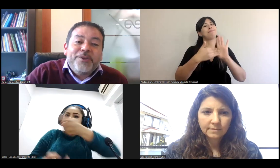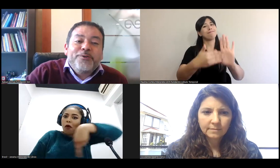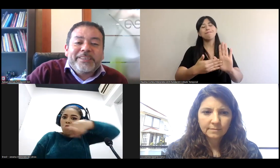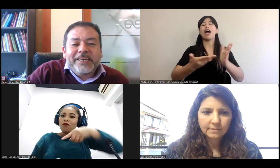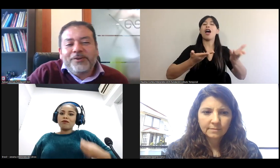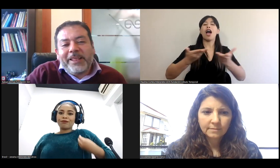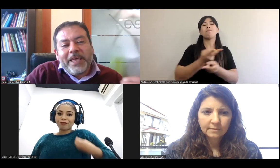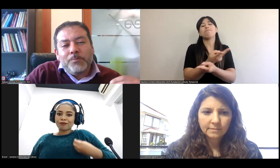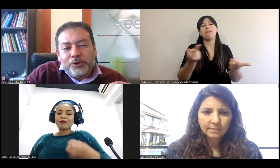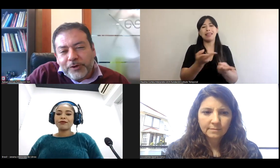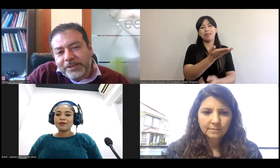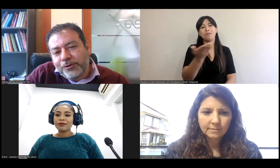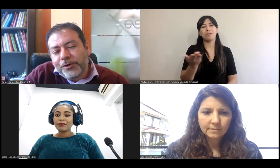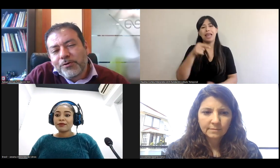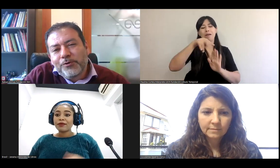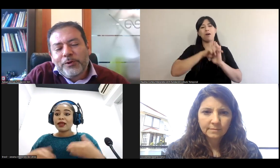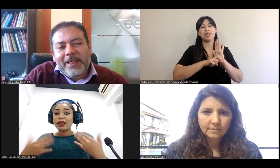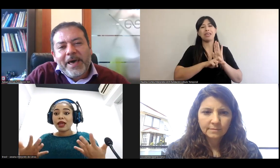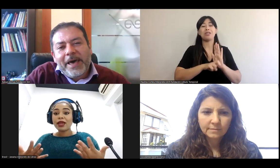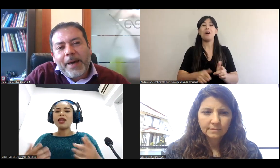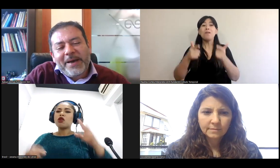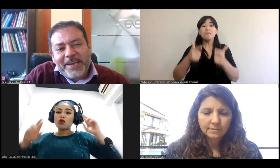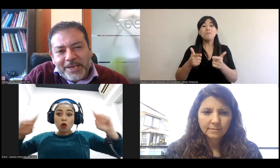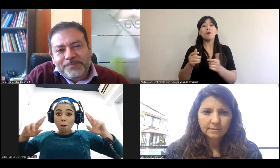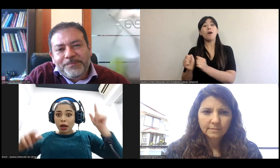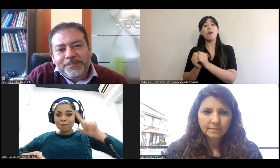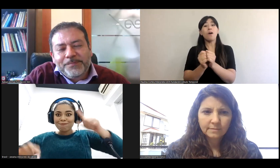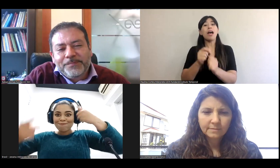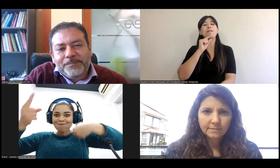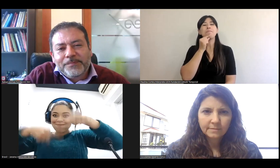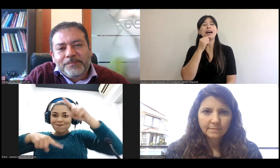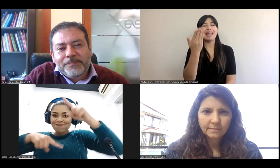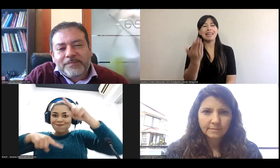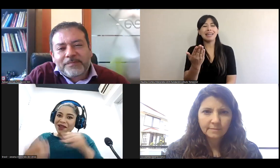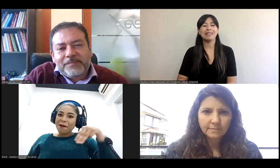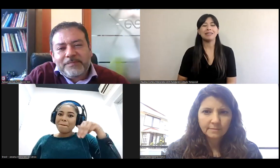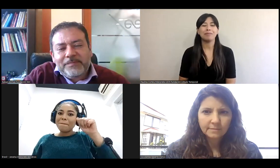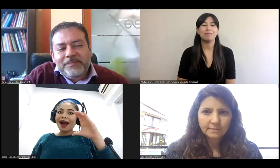Por ello, deseándoles de ya mucho éxito, dejo con ustedes a Macarena.